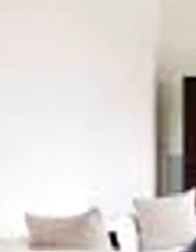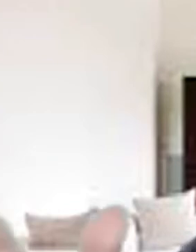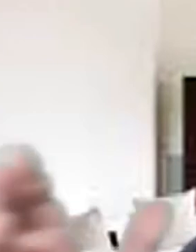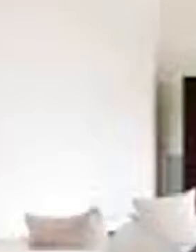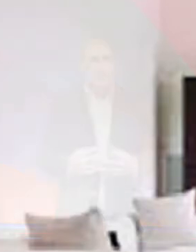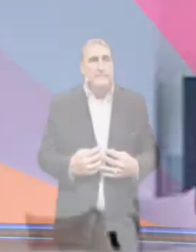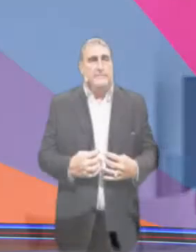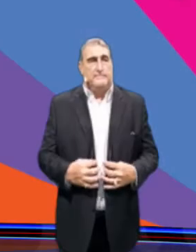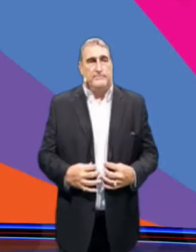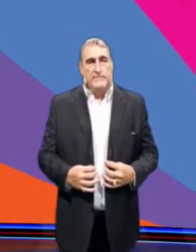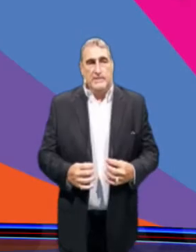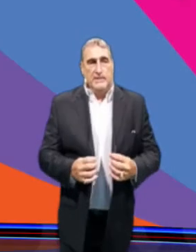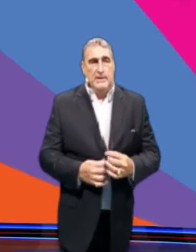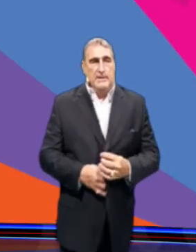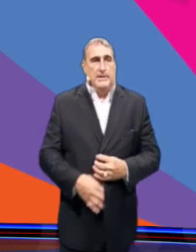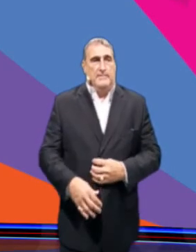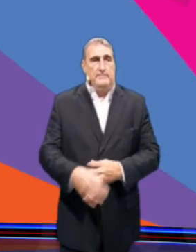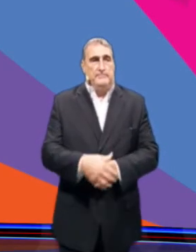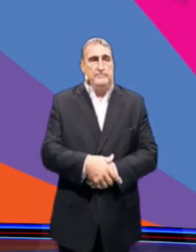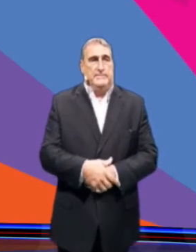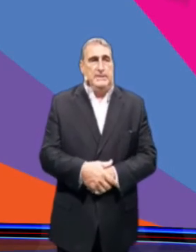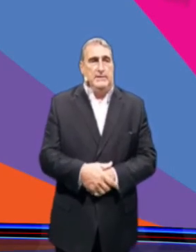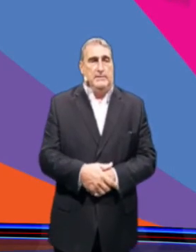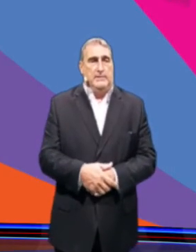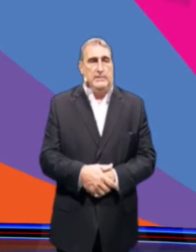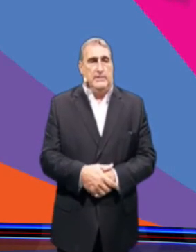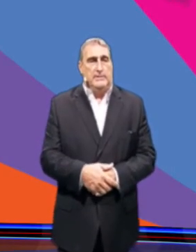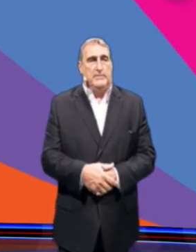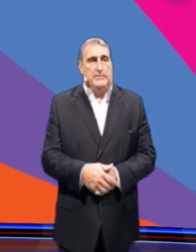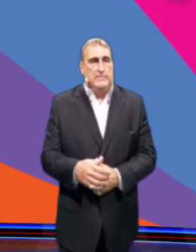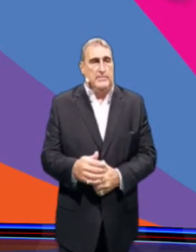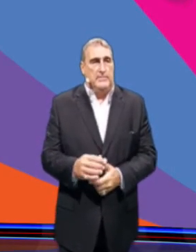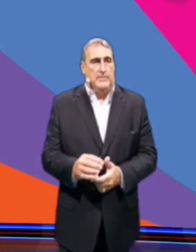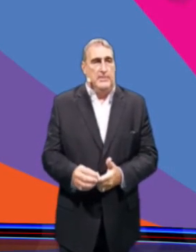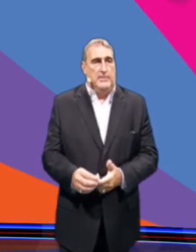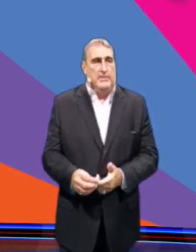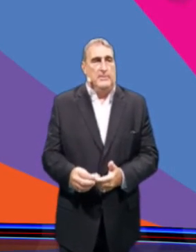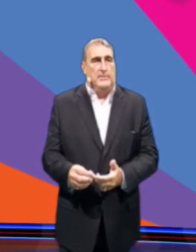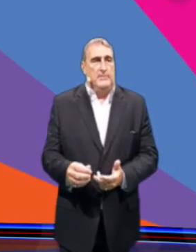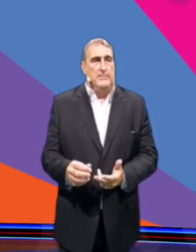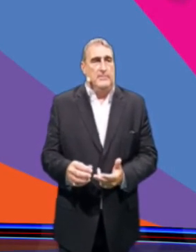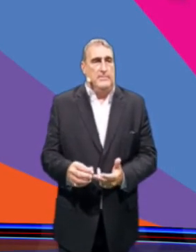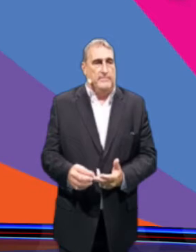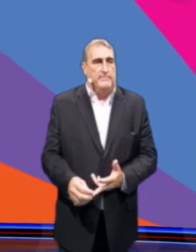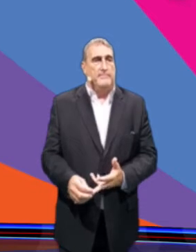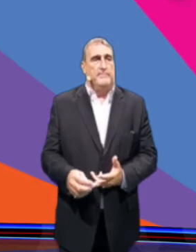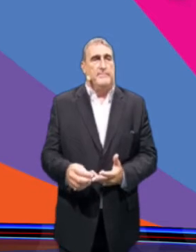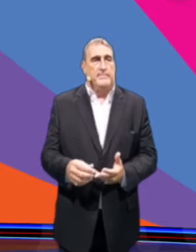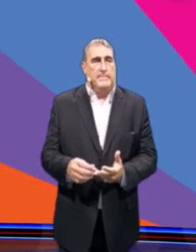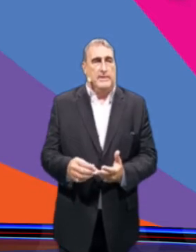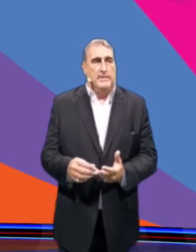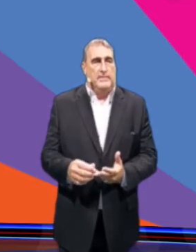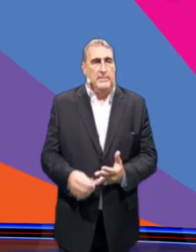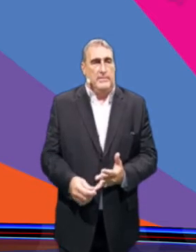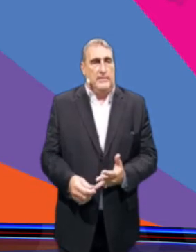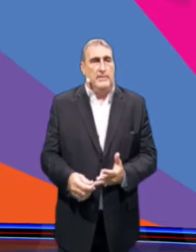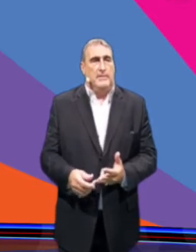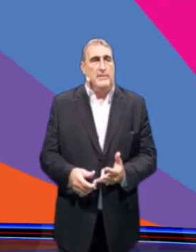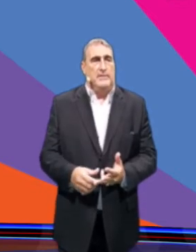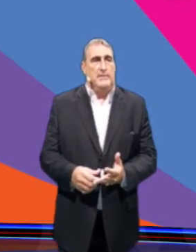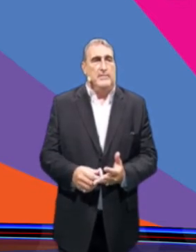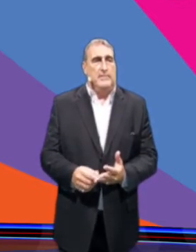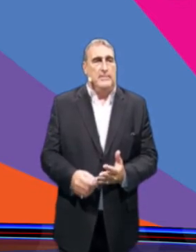Angelini. Ahí Angelini. está, me sale. Repetimos: Sí. Angelini, Julián Galdeano, Barletta,